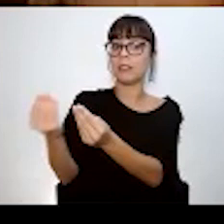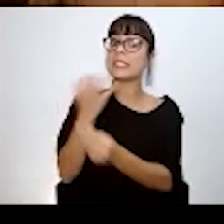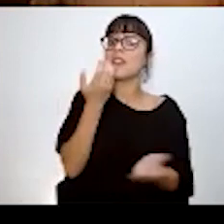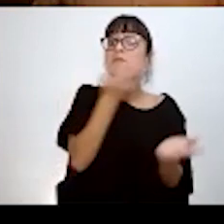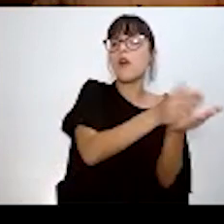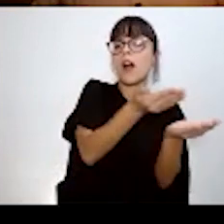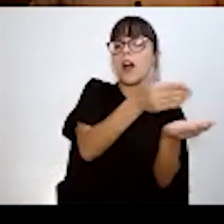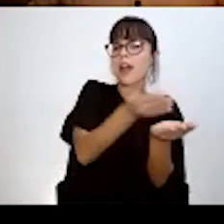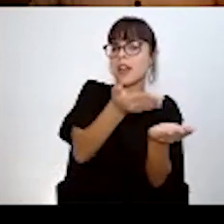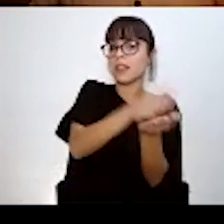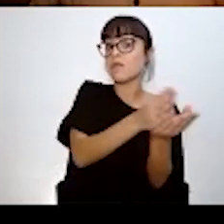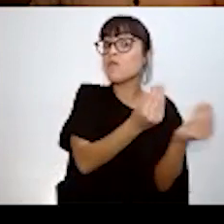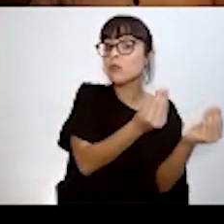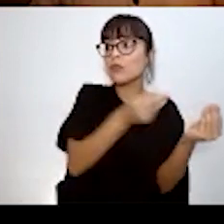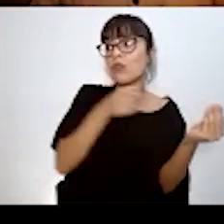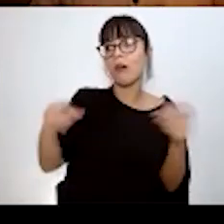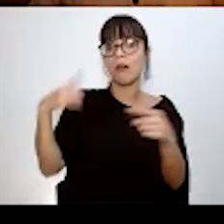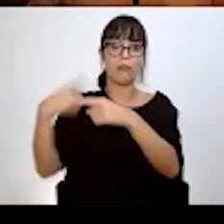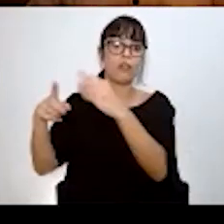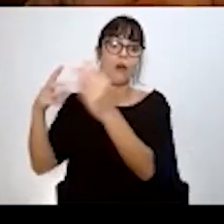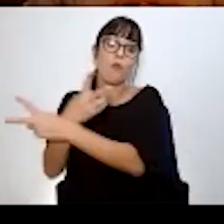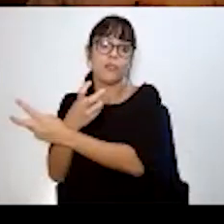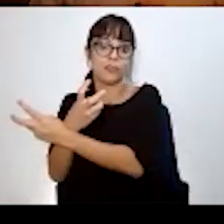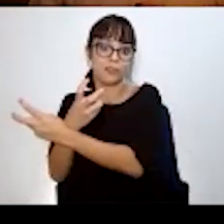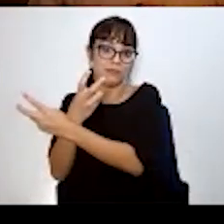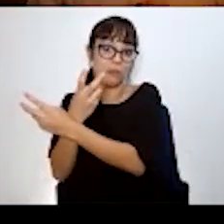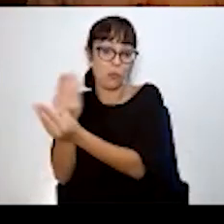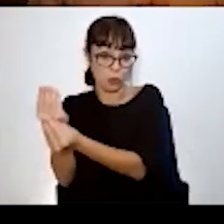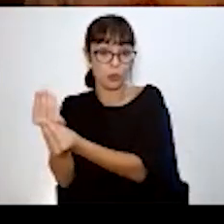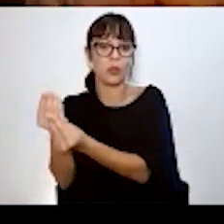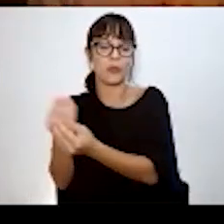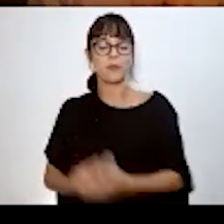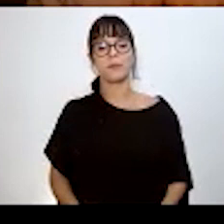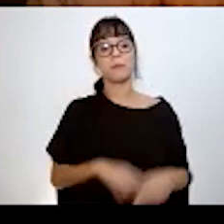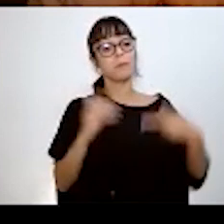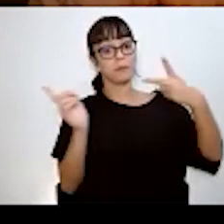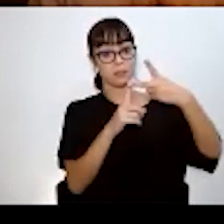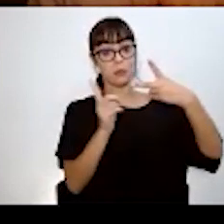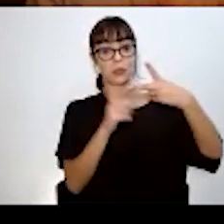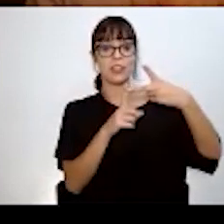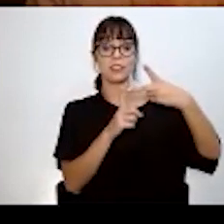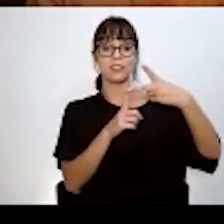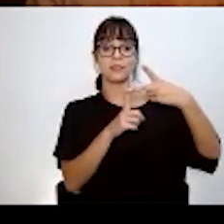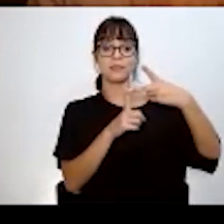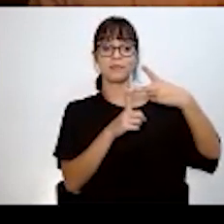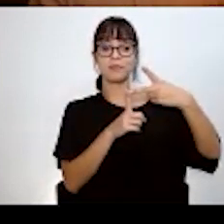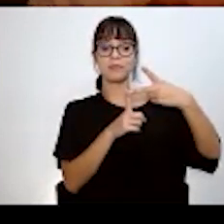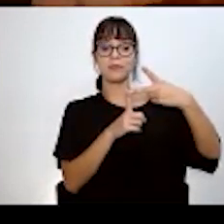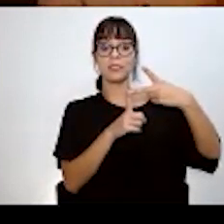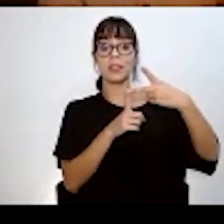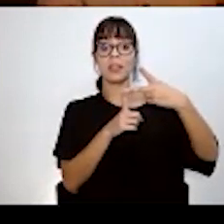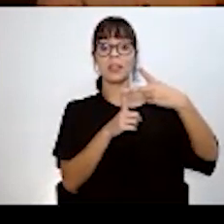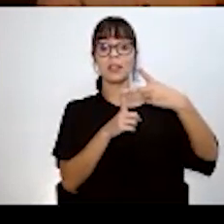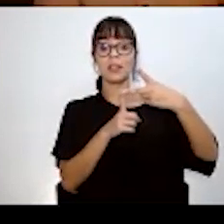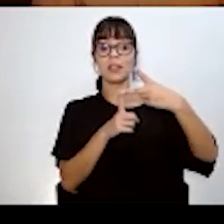premisa, en principio, aceptable. Y después, la segunda, que es que los restos utilizados para la datación son